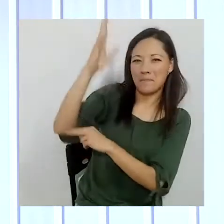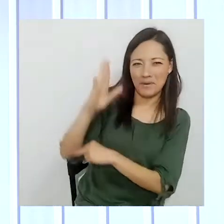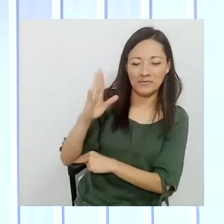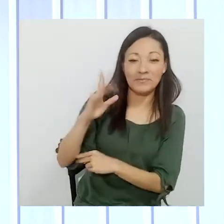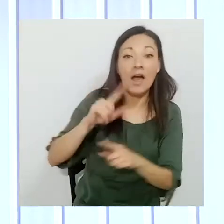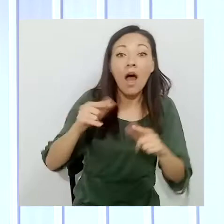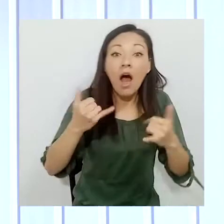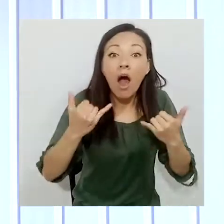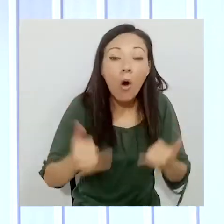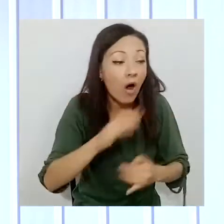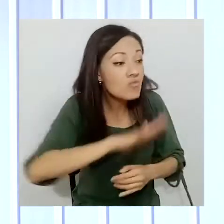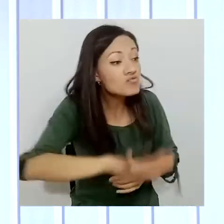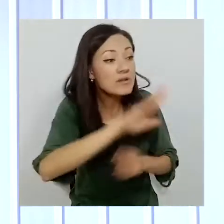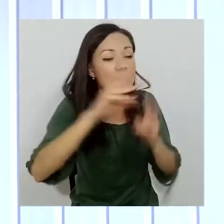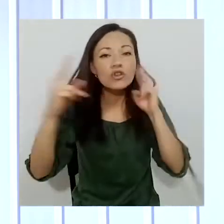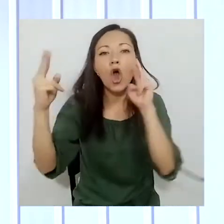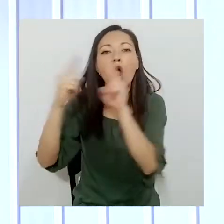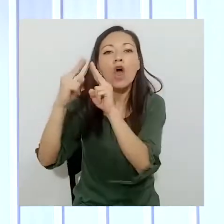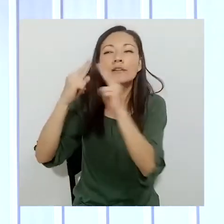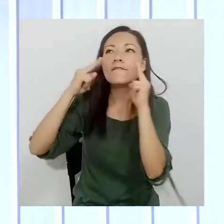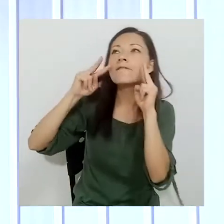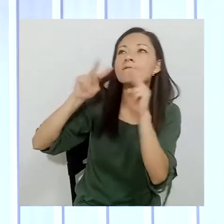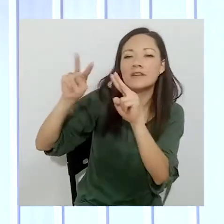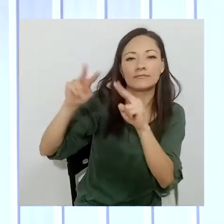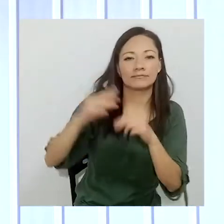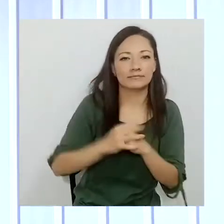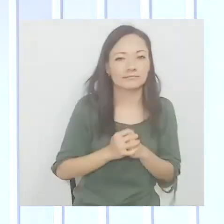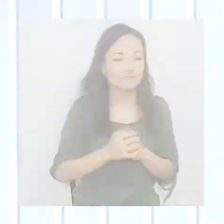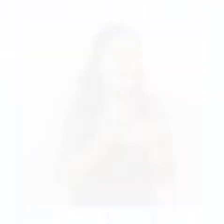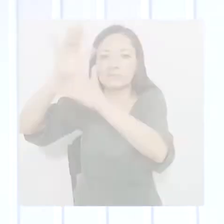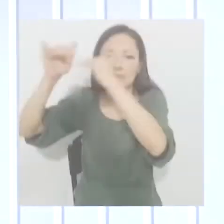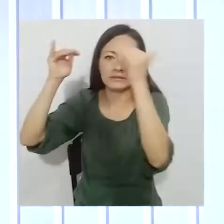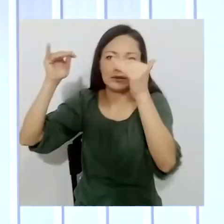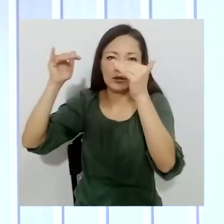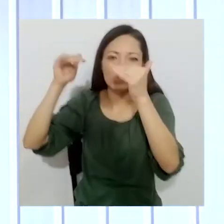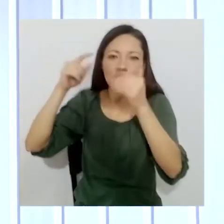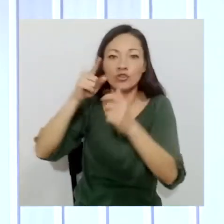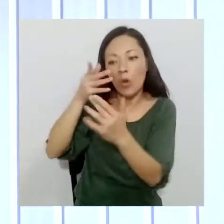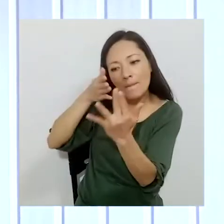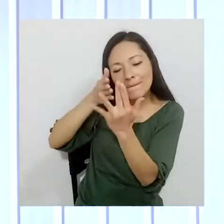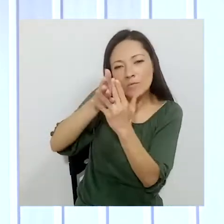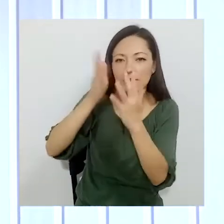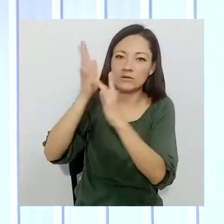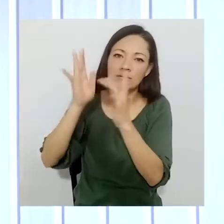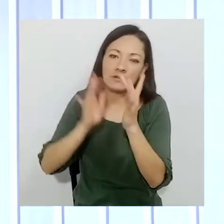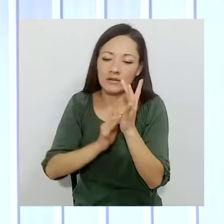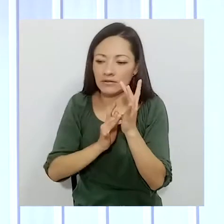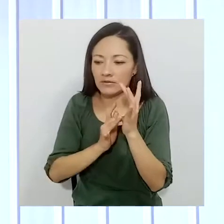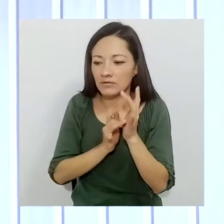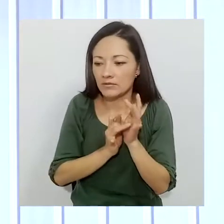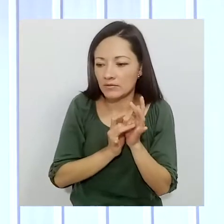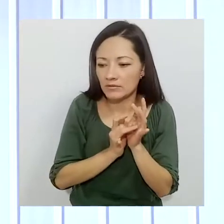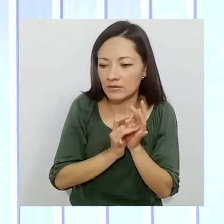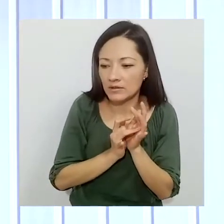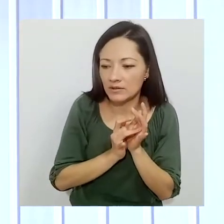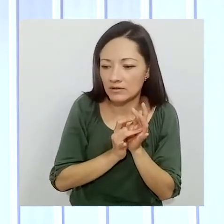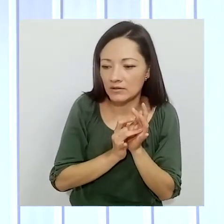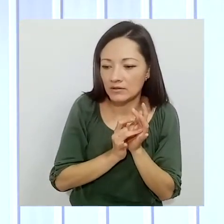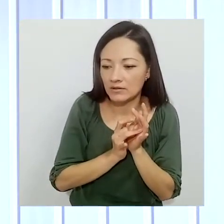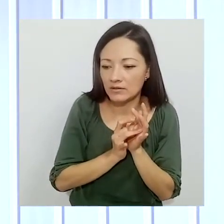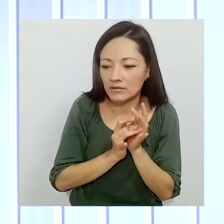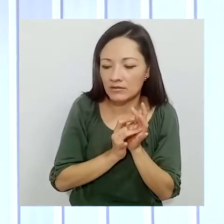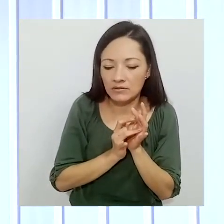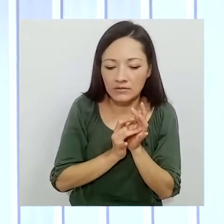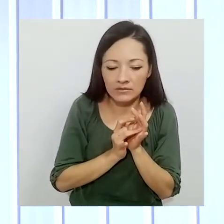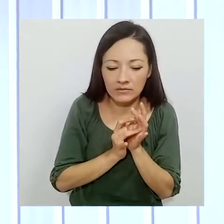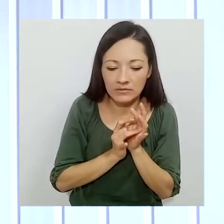conoceríais, y desde ahora le conocéis y le habéis visto. Vamos a orar. Padre Celestial, nosotros te damos gracias por tu palabra, que es la